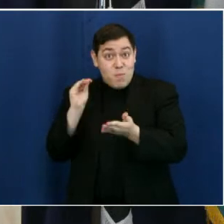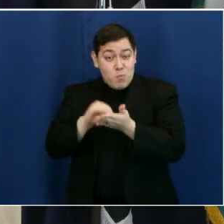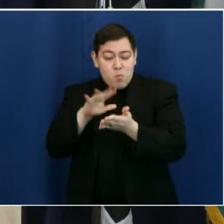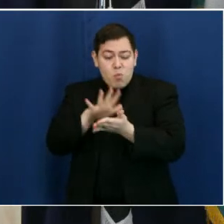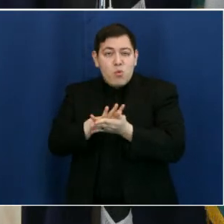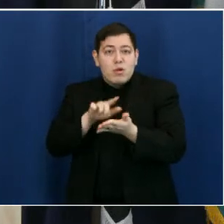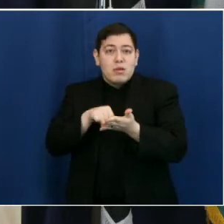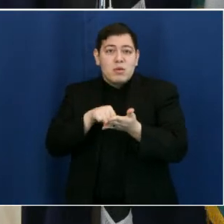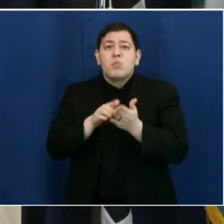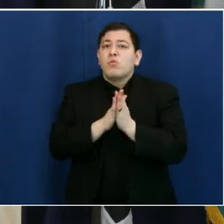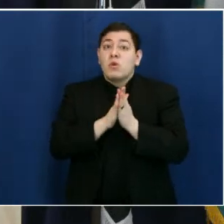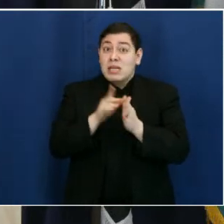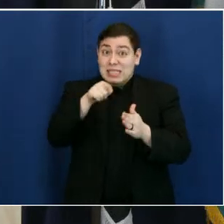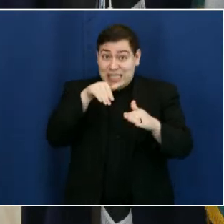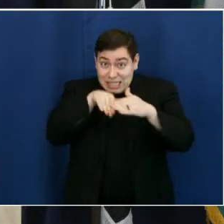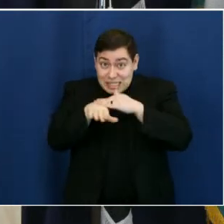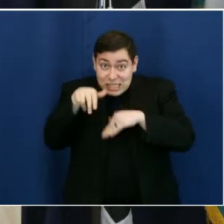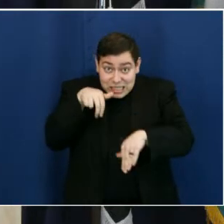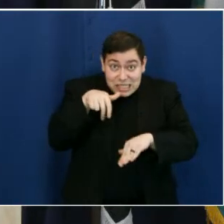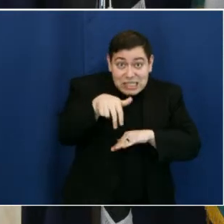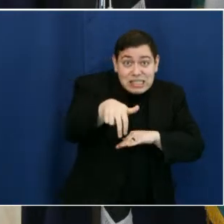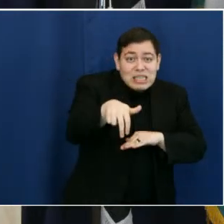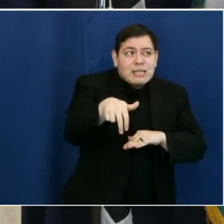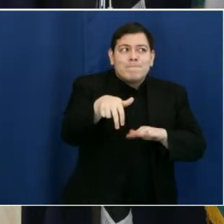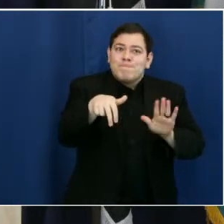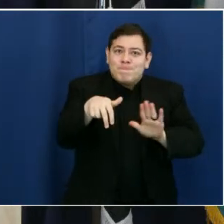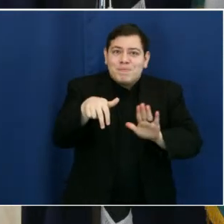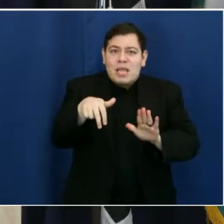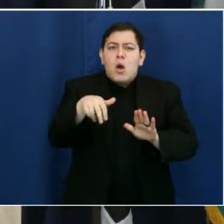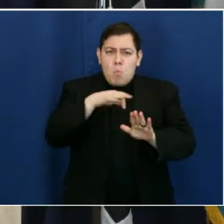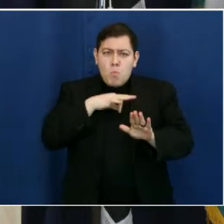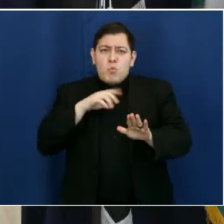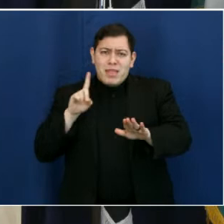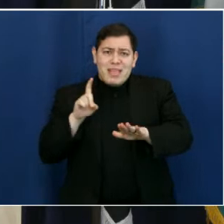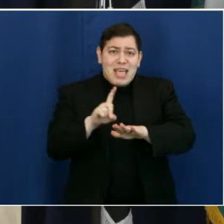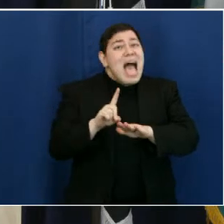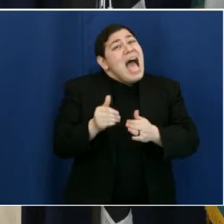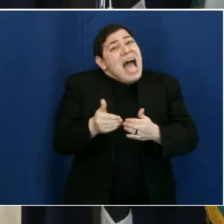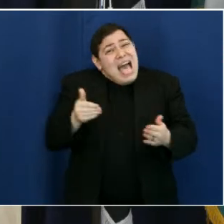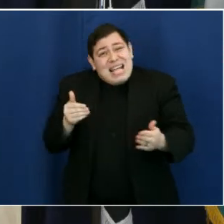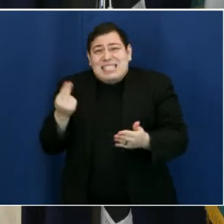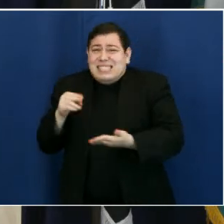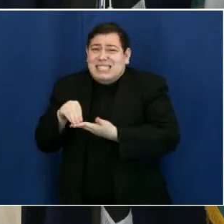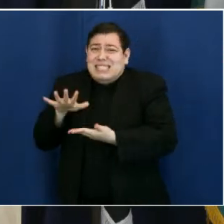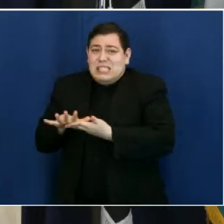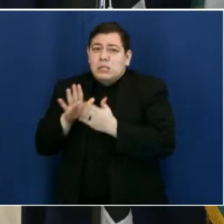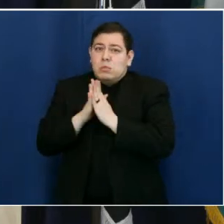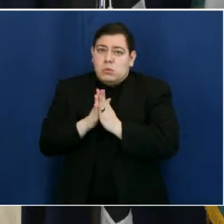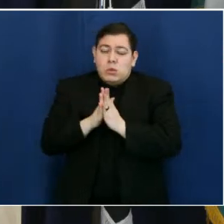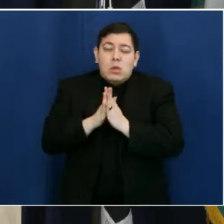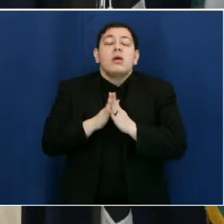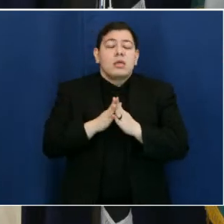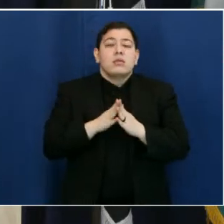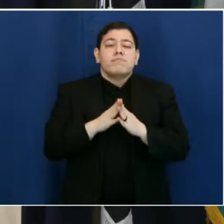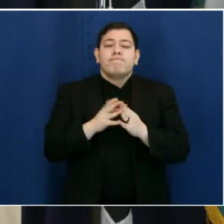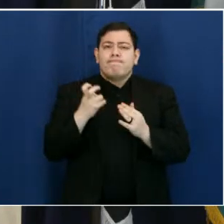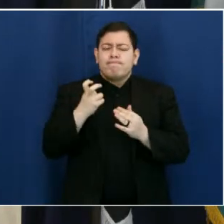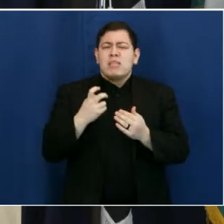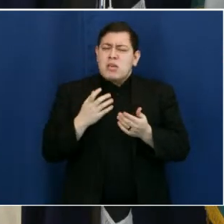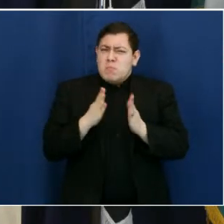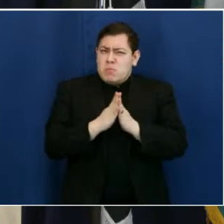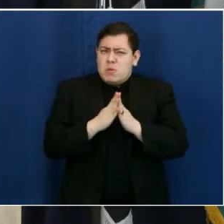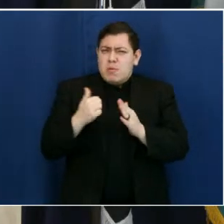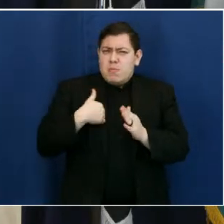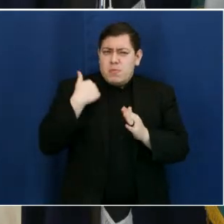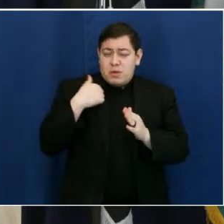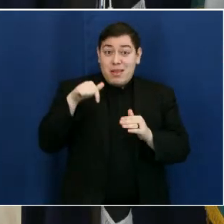va a haber, no puedes llegar nomás y que te den la vacuna, tienes que poder hacer una cita. Entonces quiero aprovechar también que este fin de